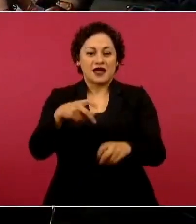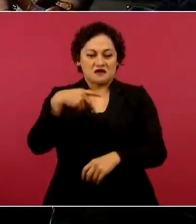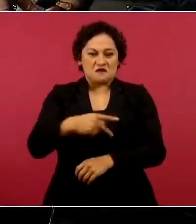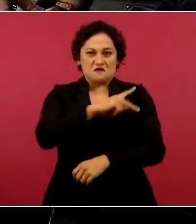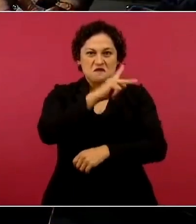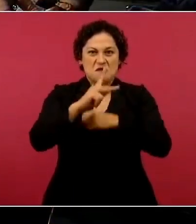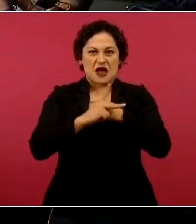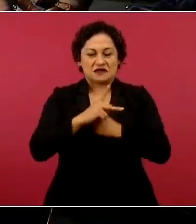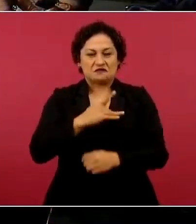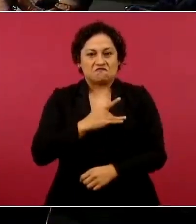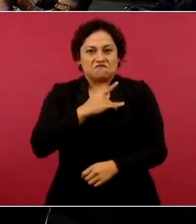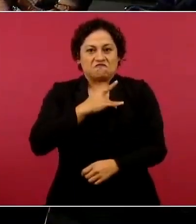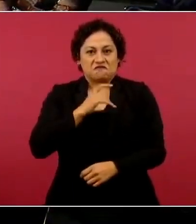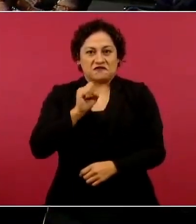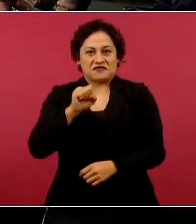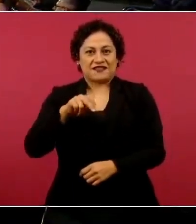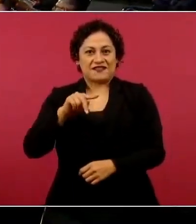es